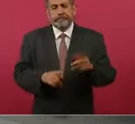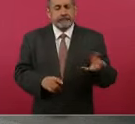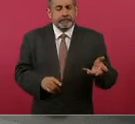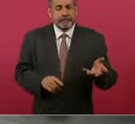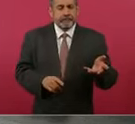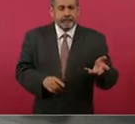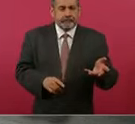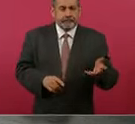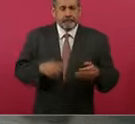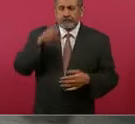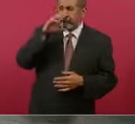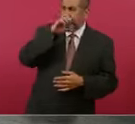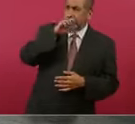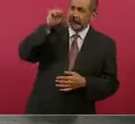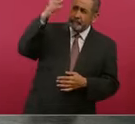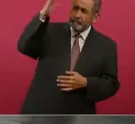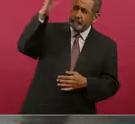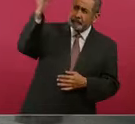el calor.